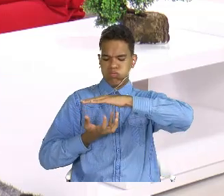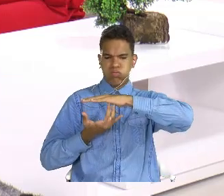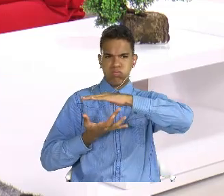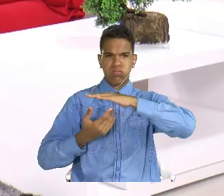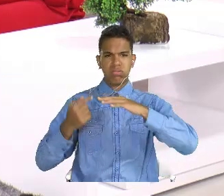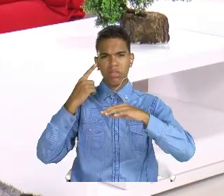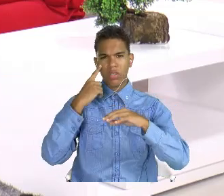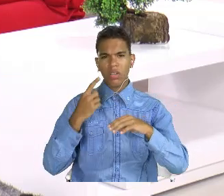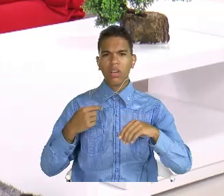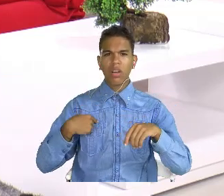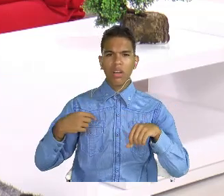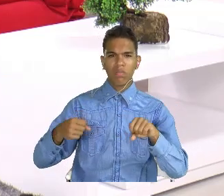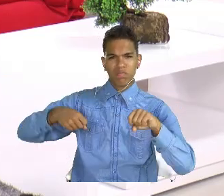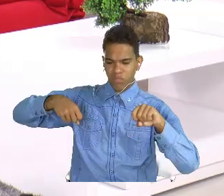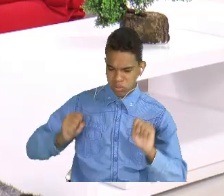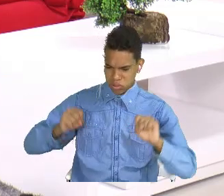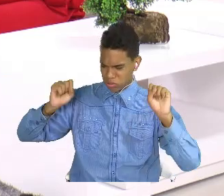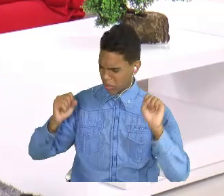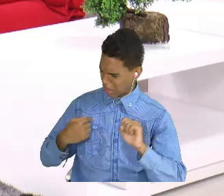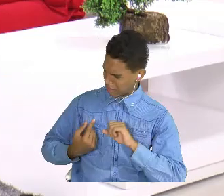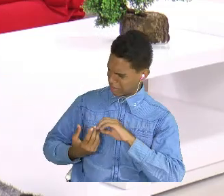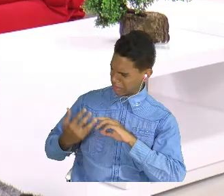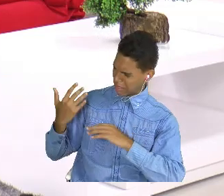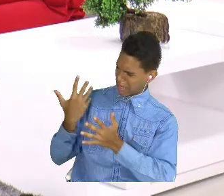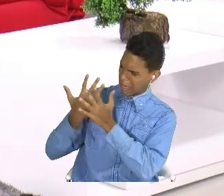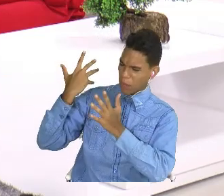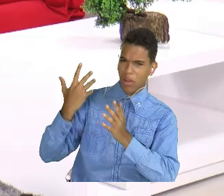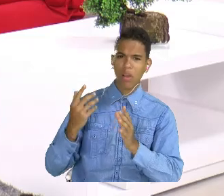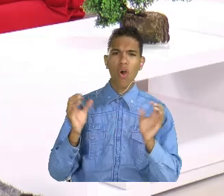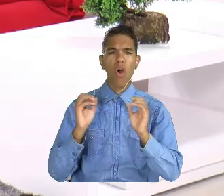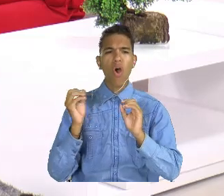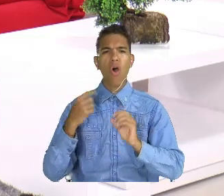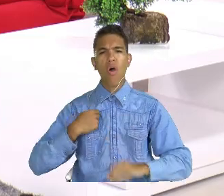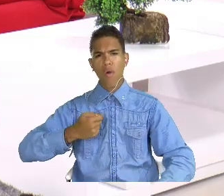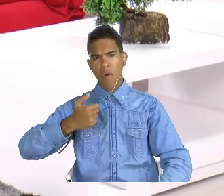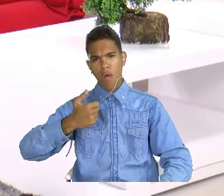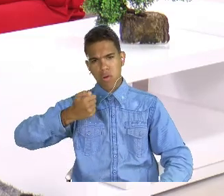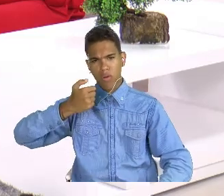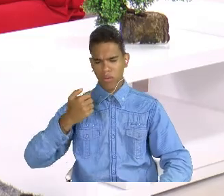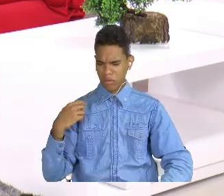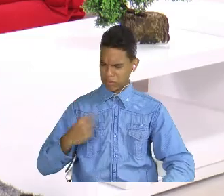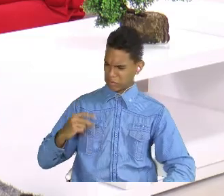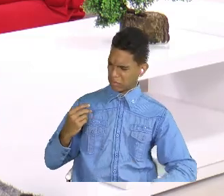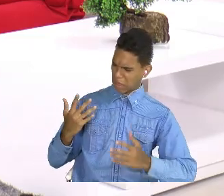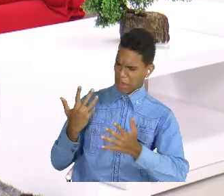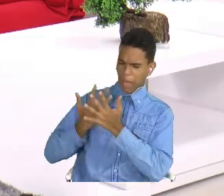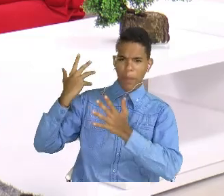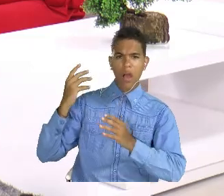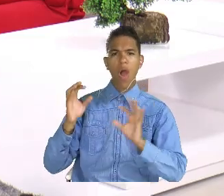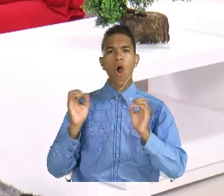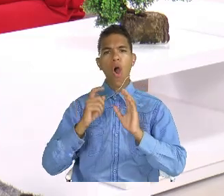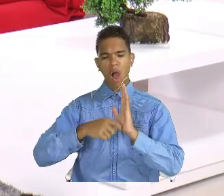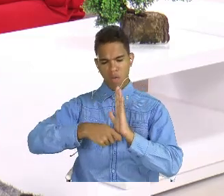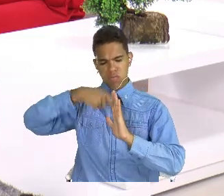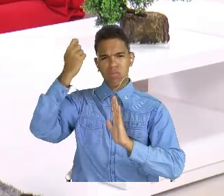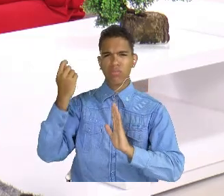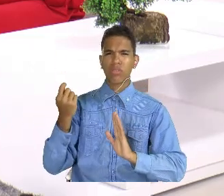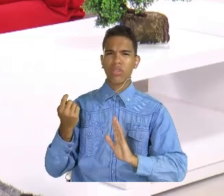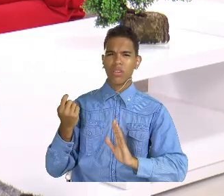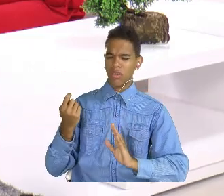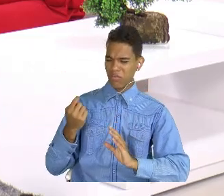se quema fácilmente, sí. con un encendedor o con un fósforo se pueden estar quemando, realizando